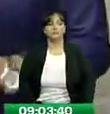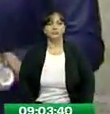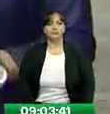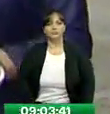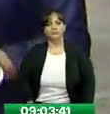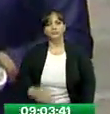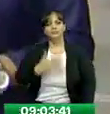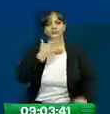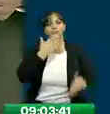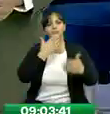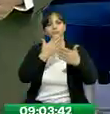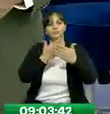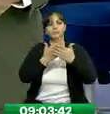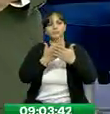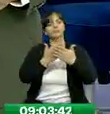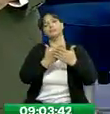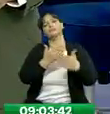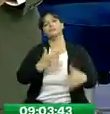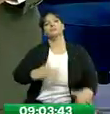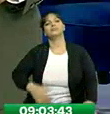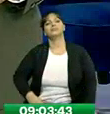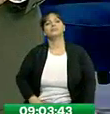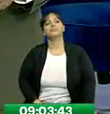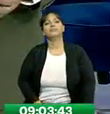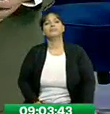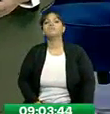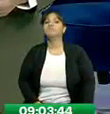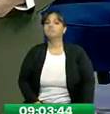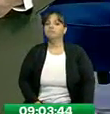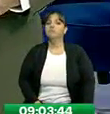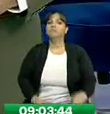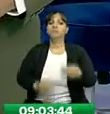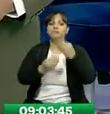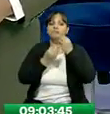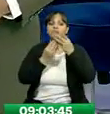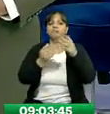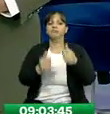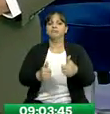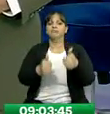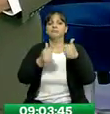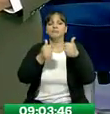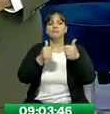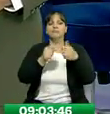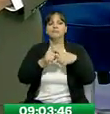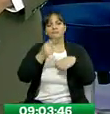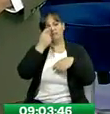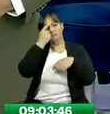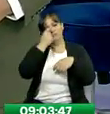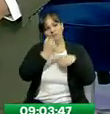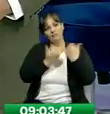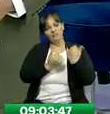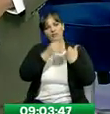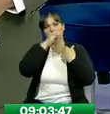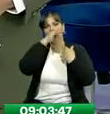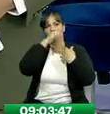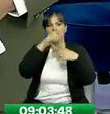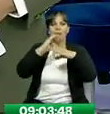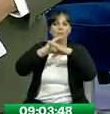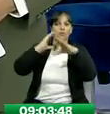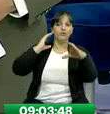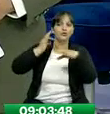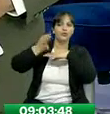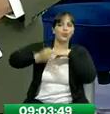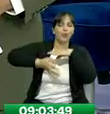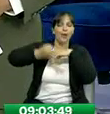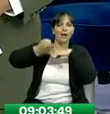muchísimas gracias a adriana y está por tu informe a propósito de este reordenamiento de los buses que van y vienen